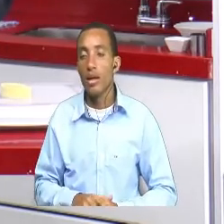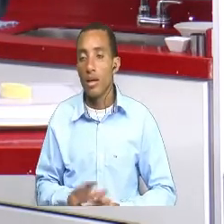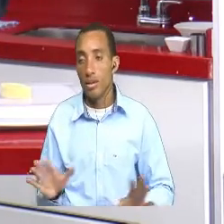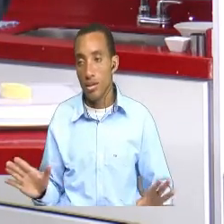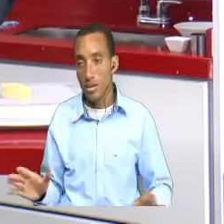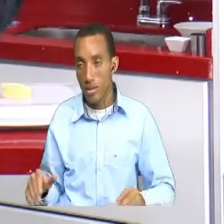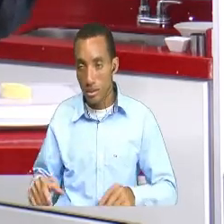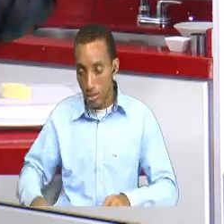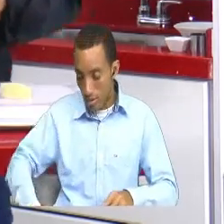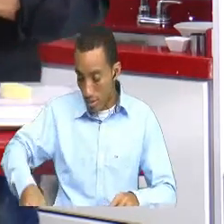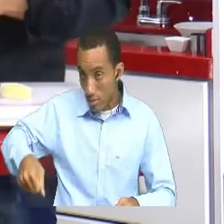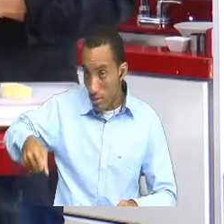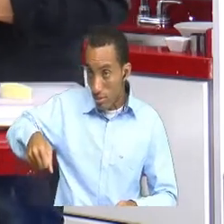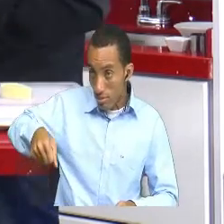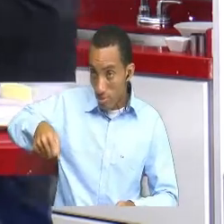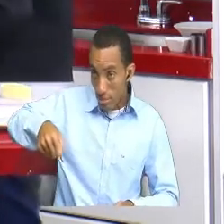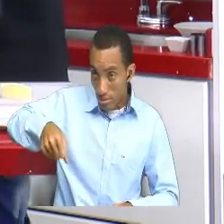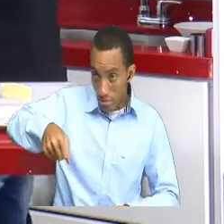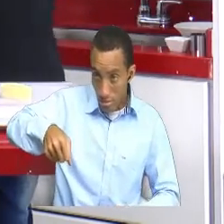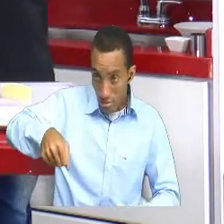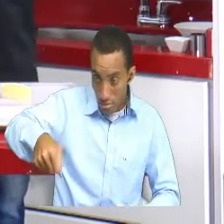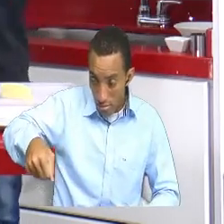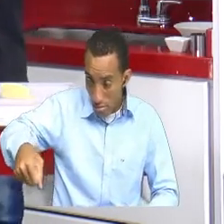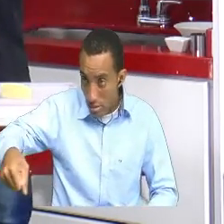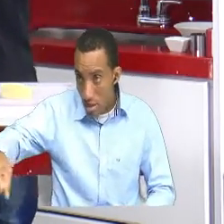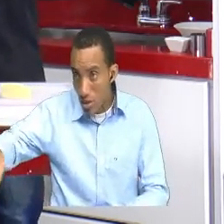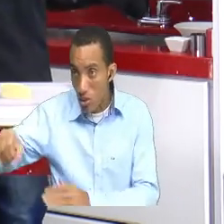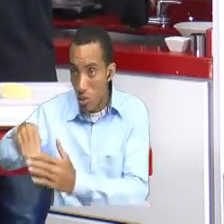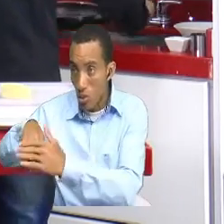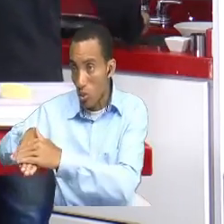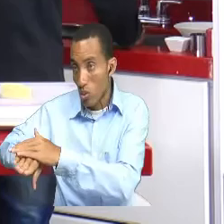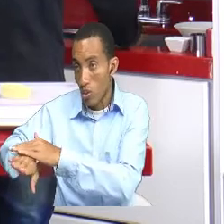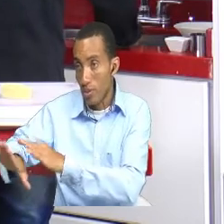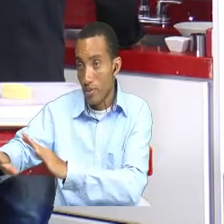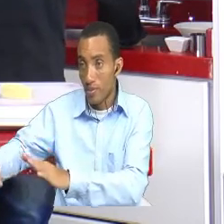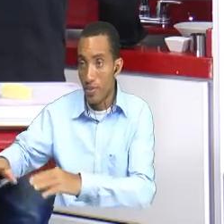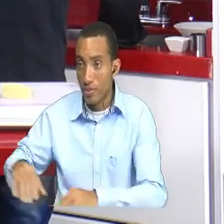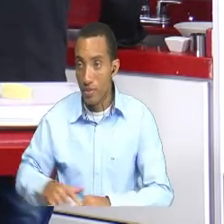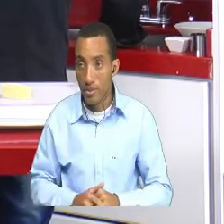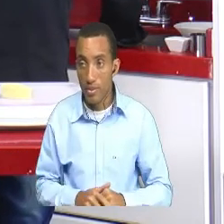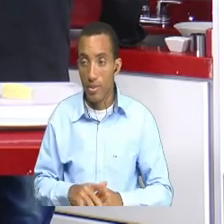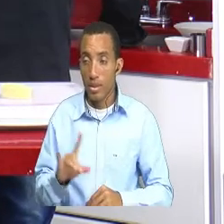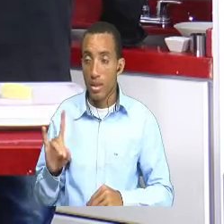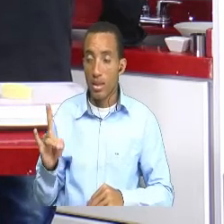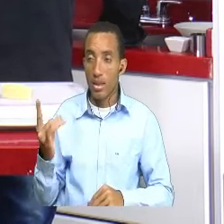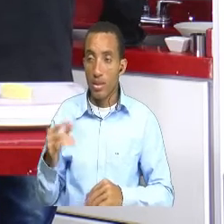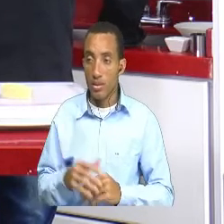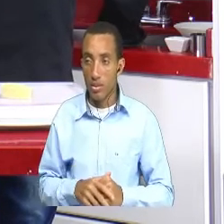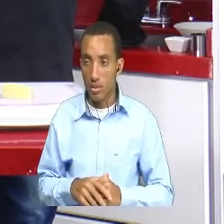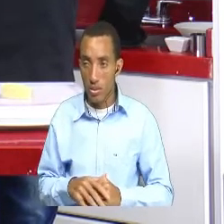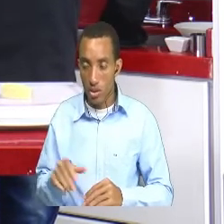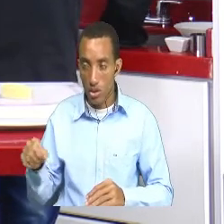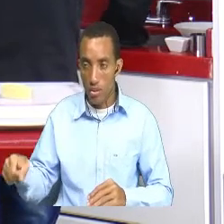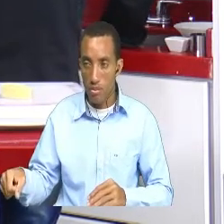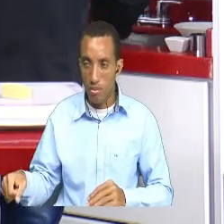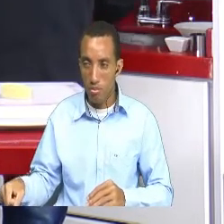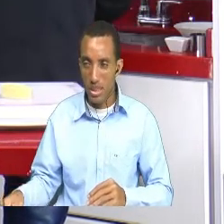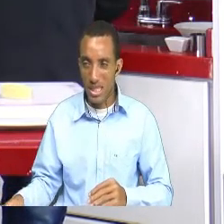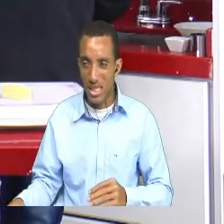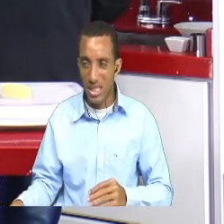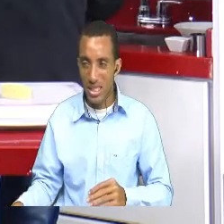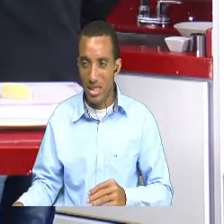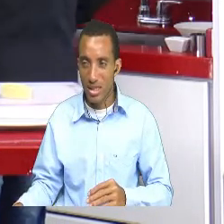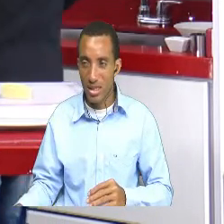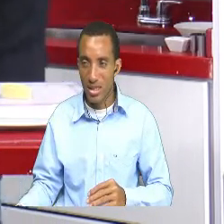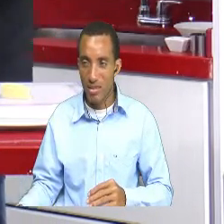a retirar este aceite está un poco atemperado van a escuchar un poquito de ruido pero solamente eso